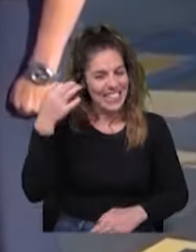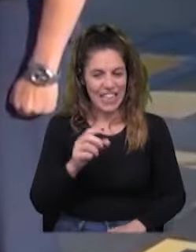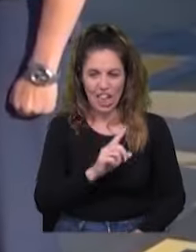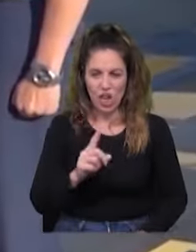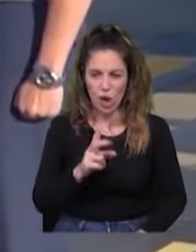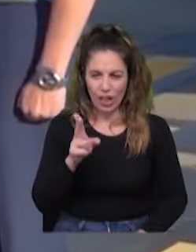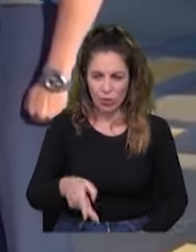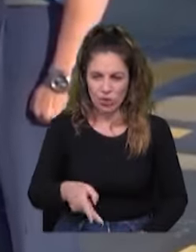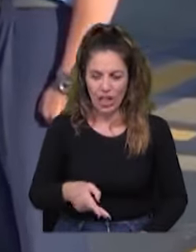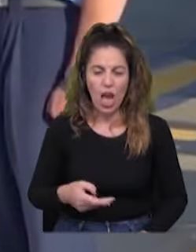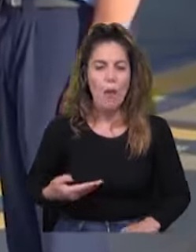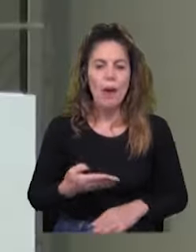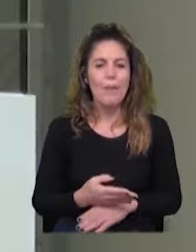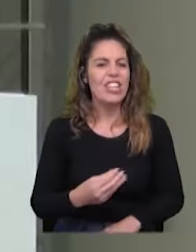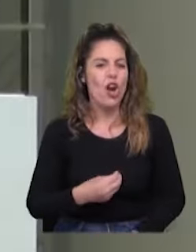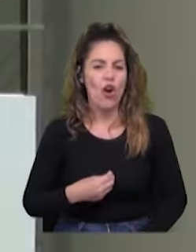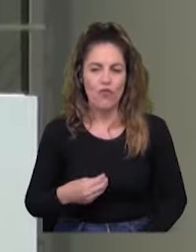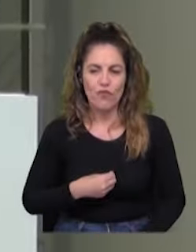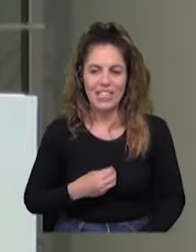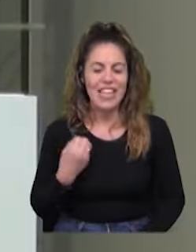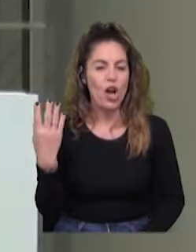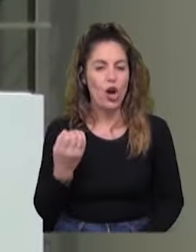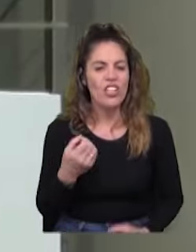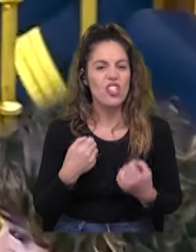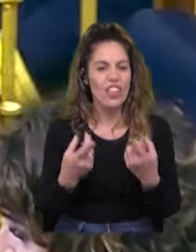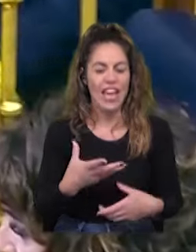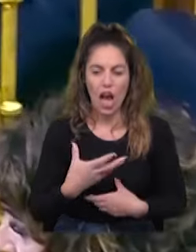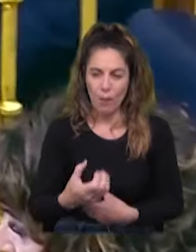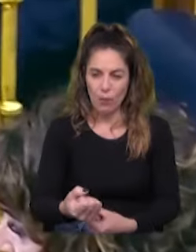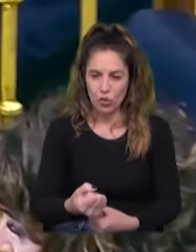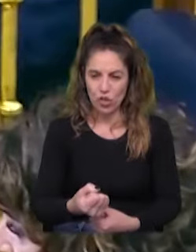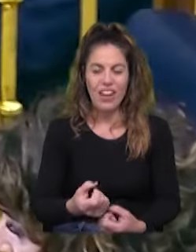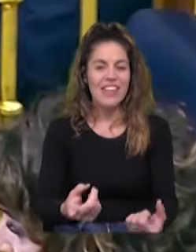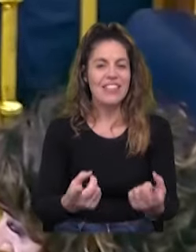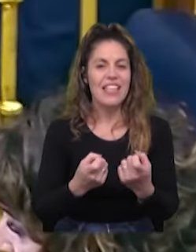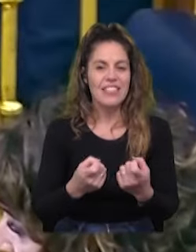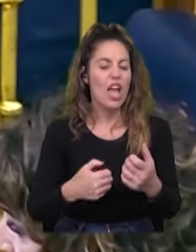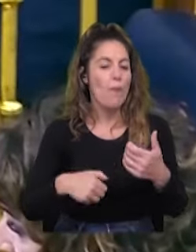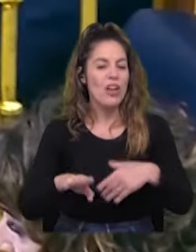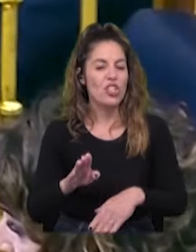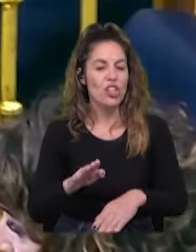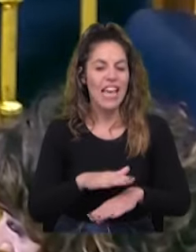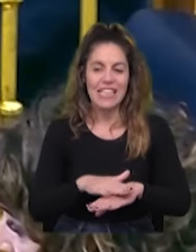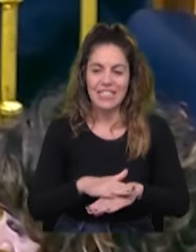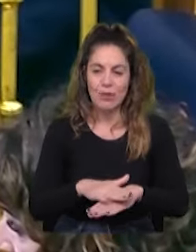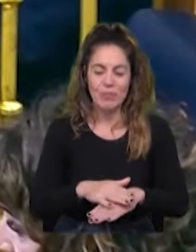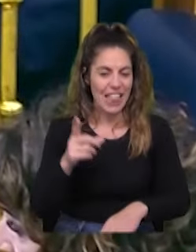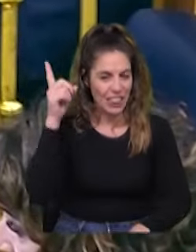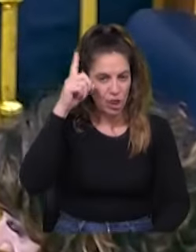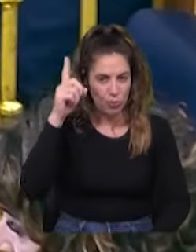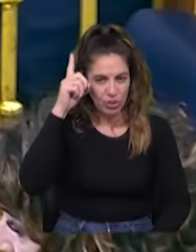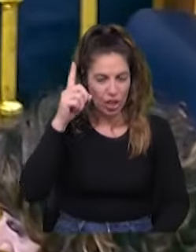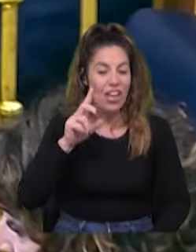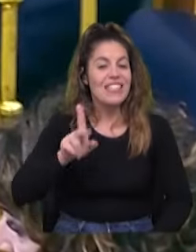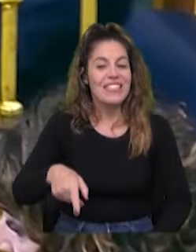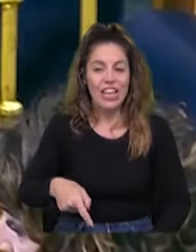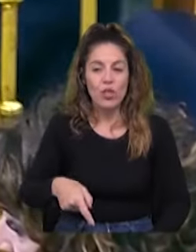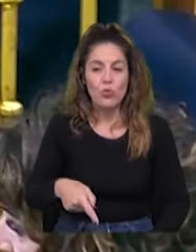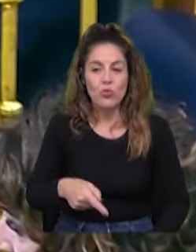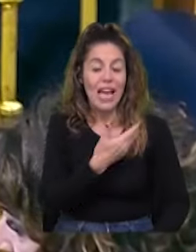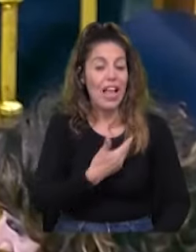pediría una moción de confianza para que el congreso le reitere su apoyo para lo cual necesita una mayoría simple de diputado si dimite dejaría al